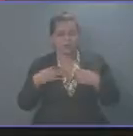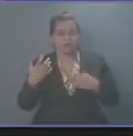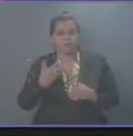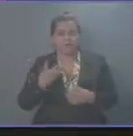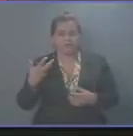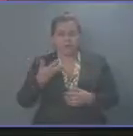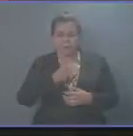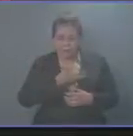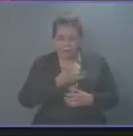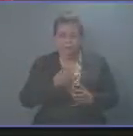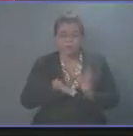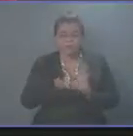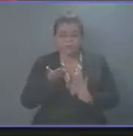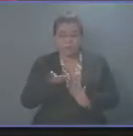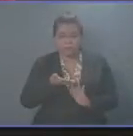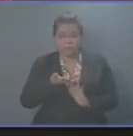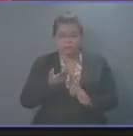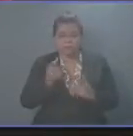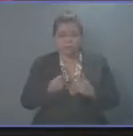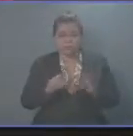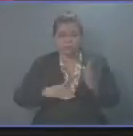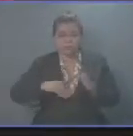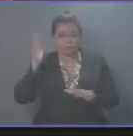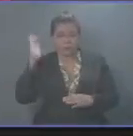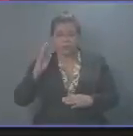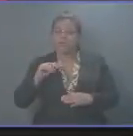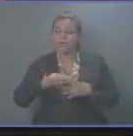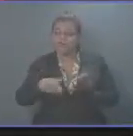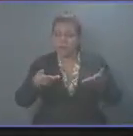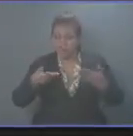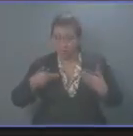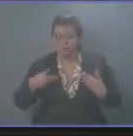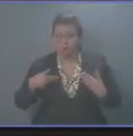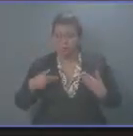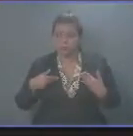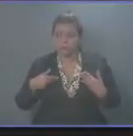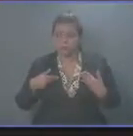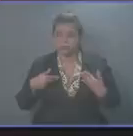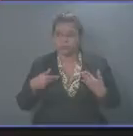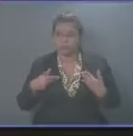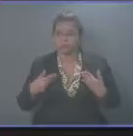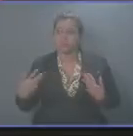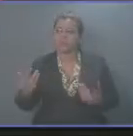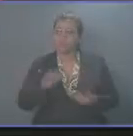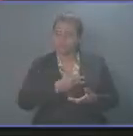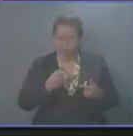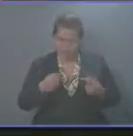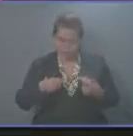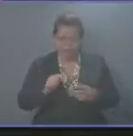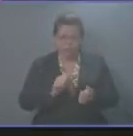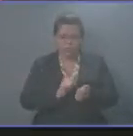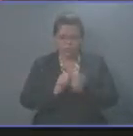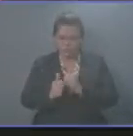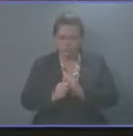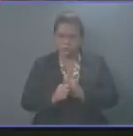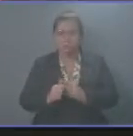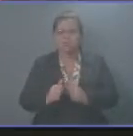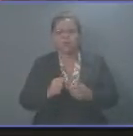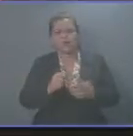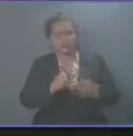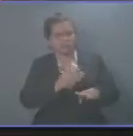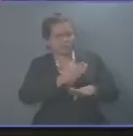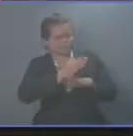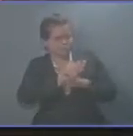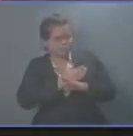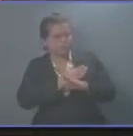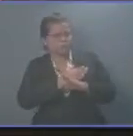desarrollo y sobre todo con la reivindicación de derechos. Debemos seguir avanzando y defendiendo la salud como un